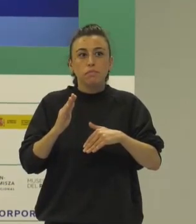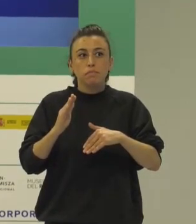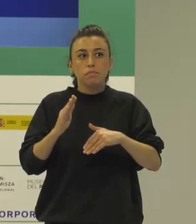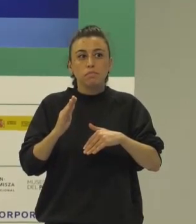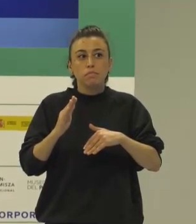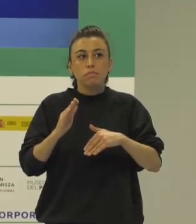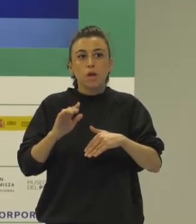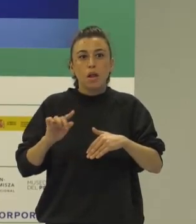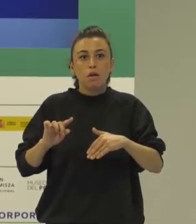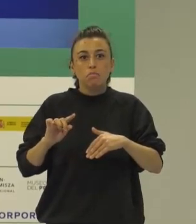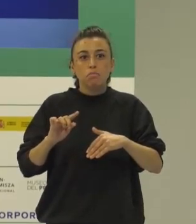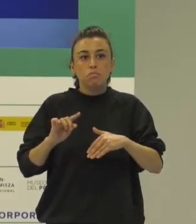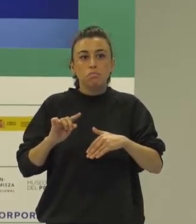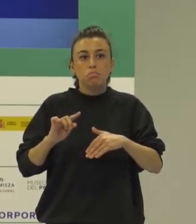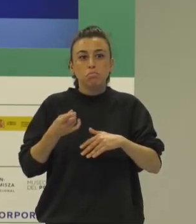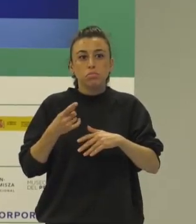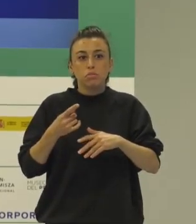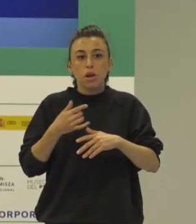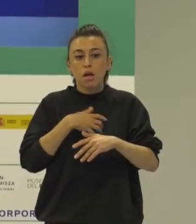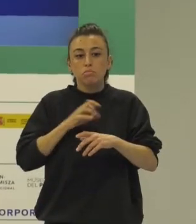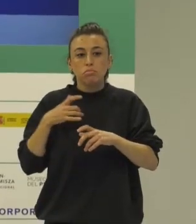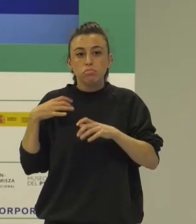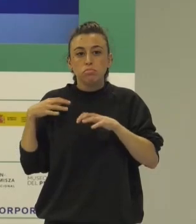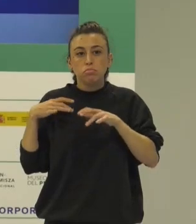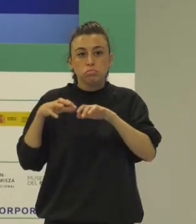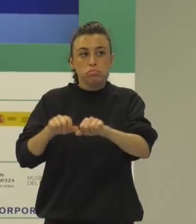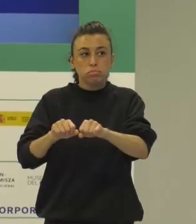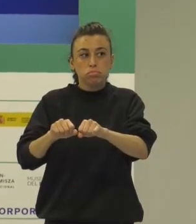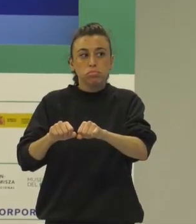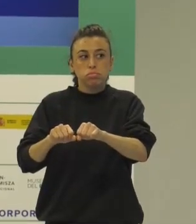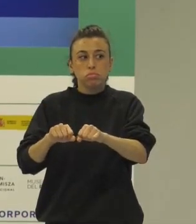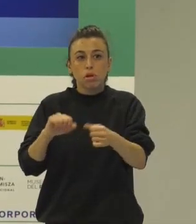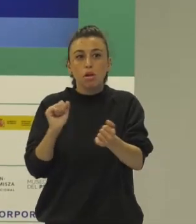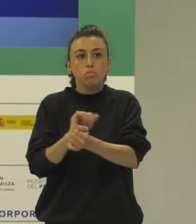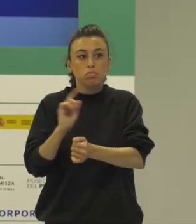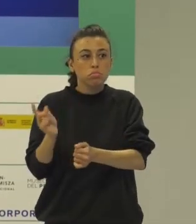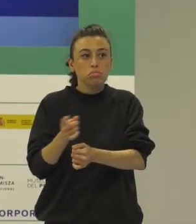la primera redada cayeron en prisión. Y los que no cayeron en prisión los echaron al